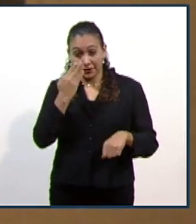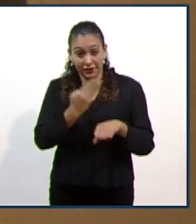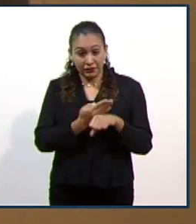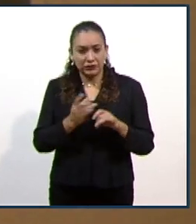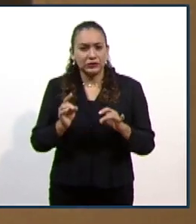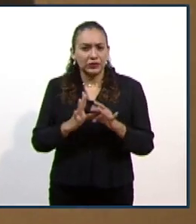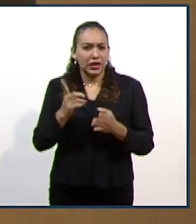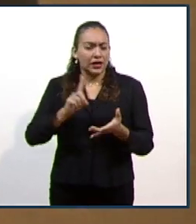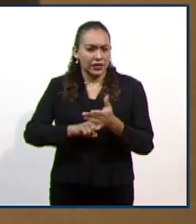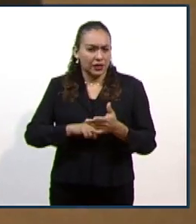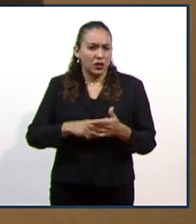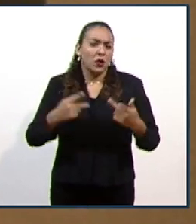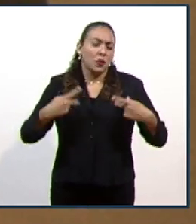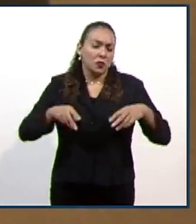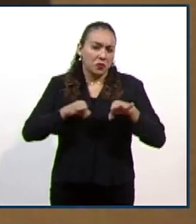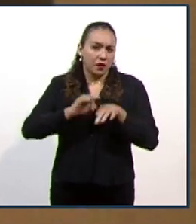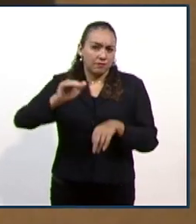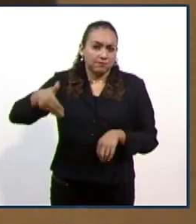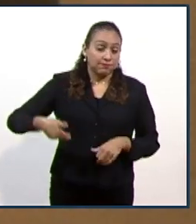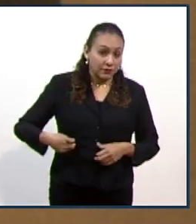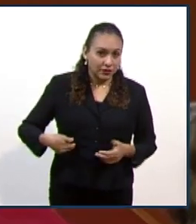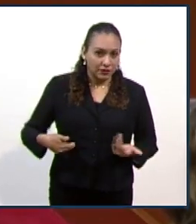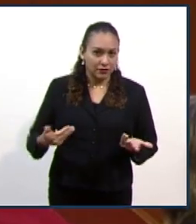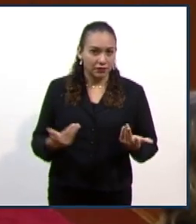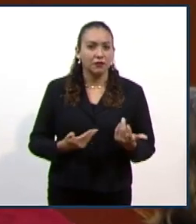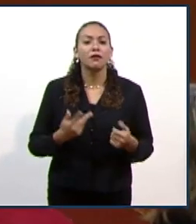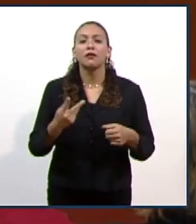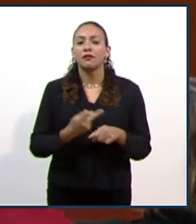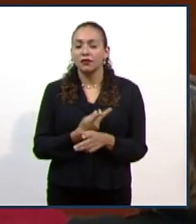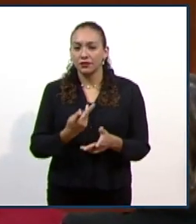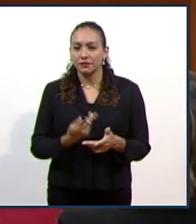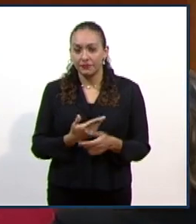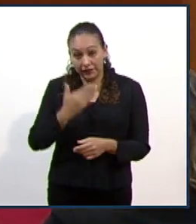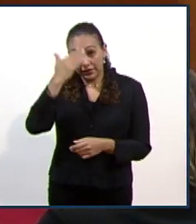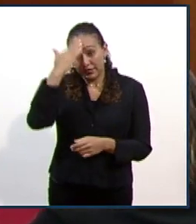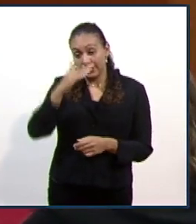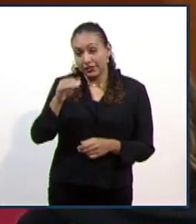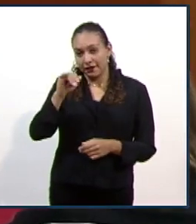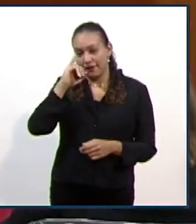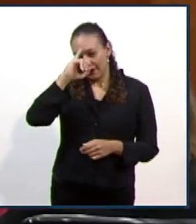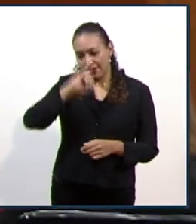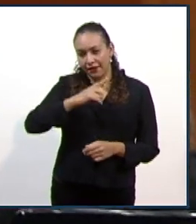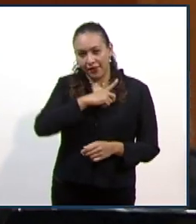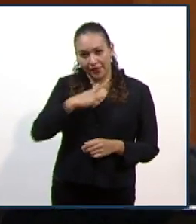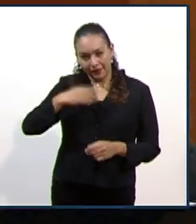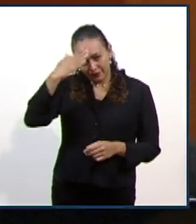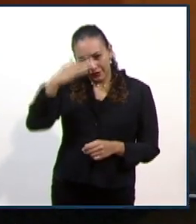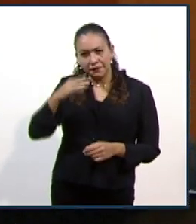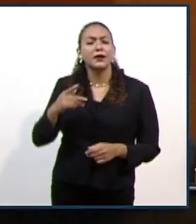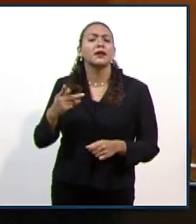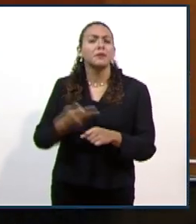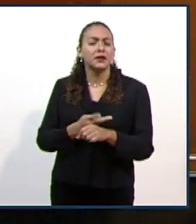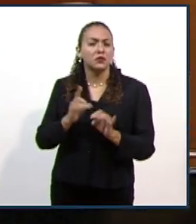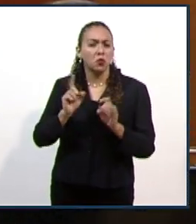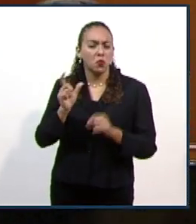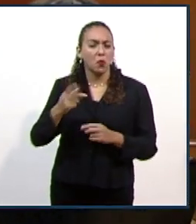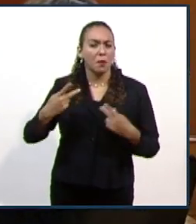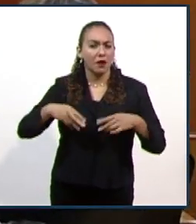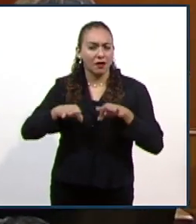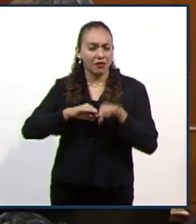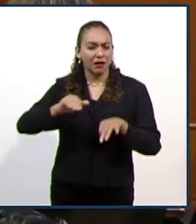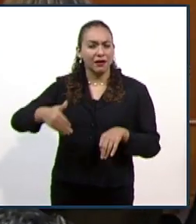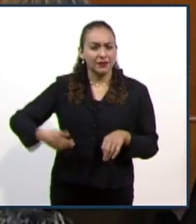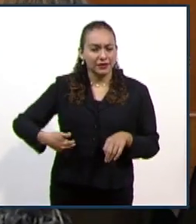accidente de trabajo, el ejercicio de la acción de revaloración y o modificación del grado de incapacidad se rige por el